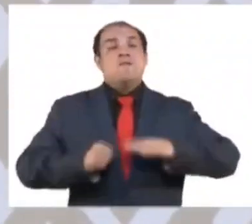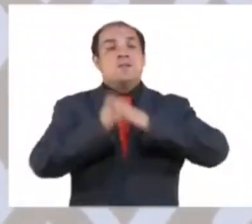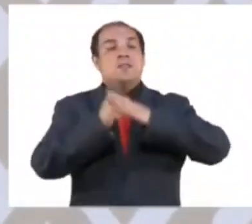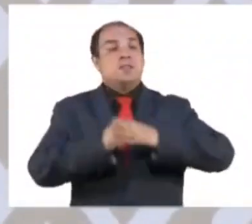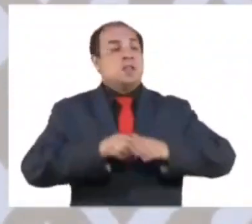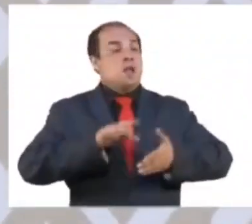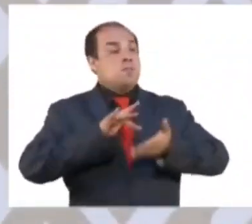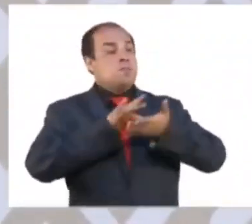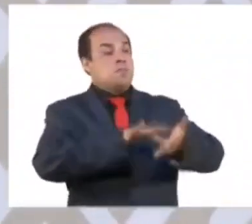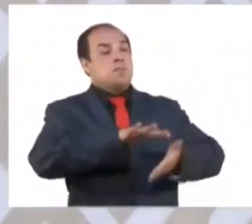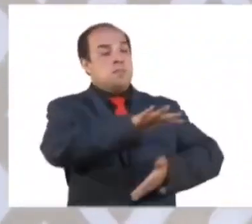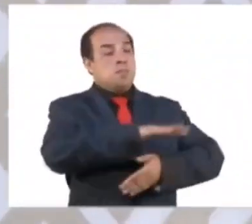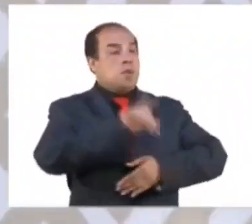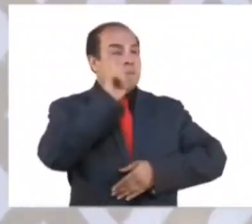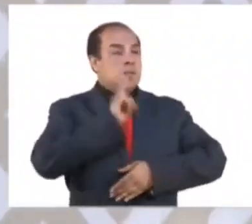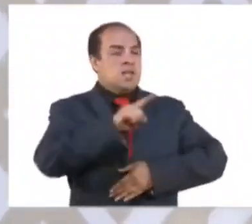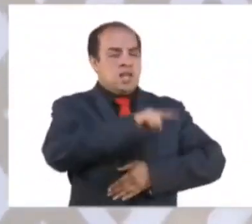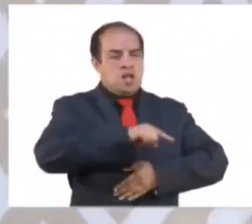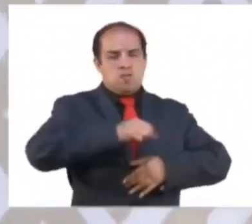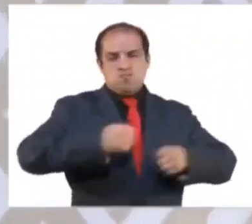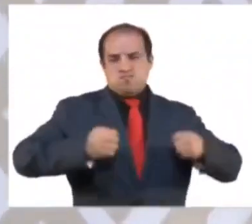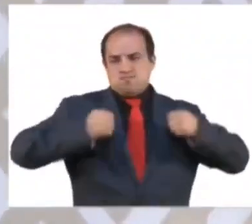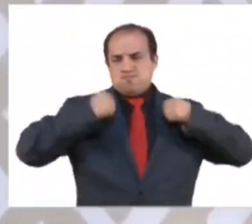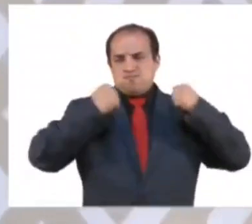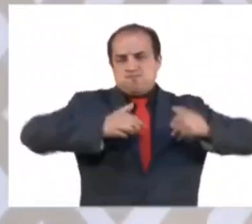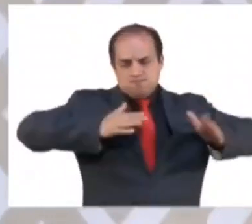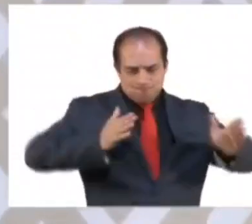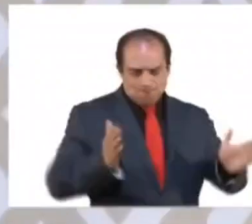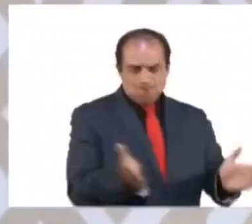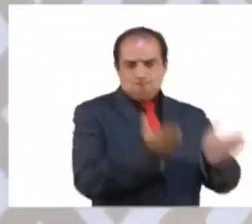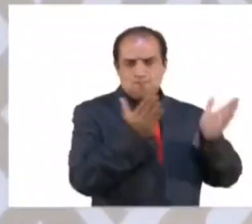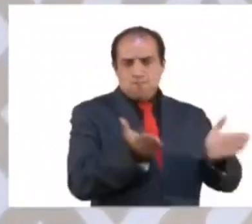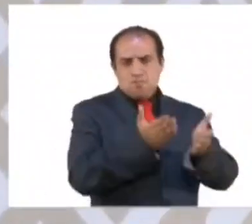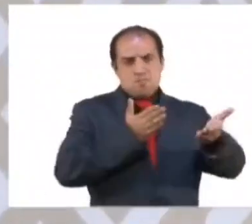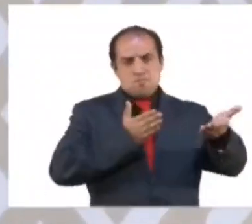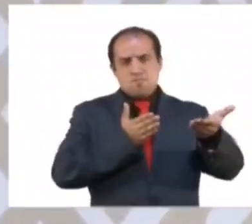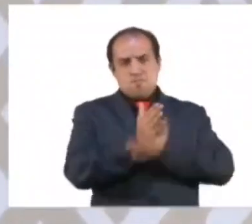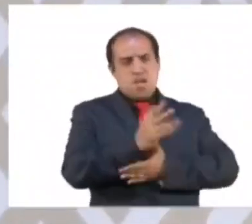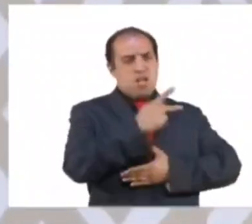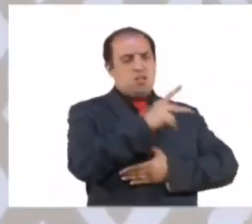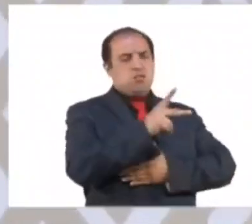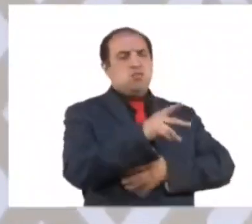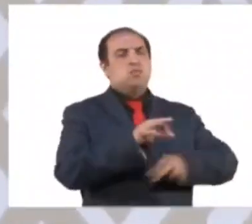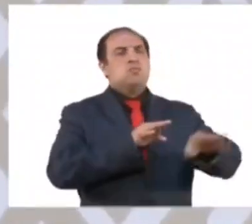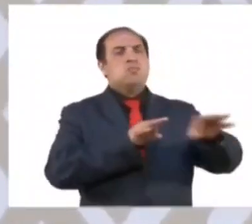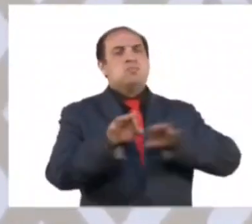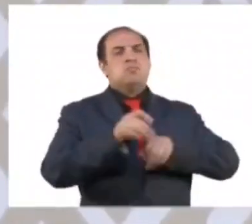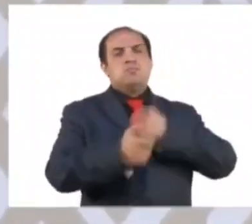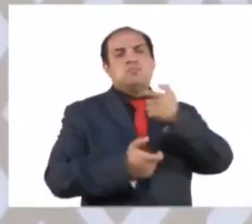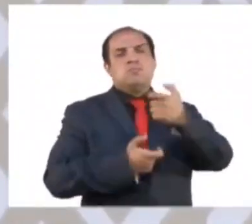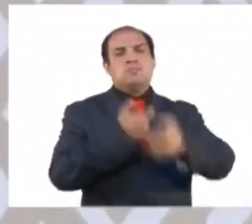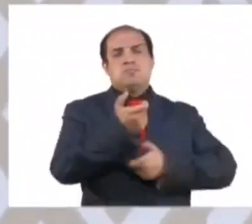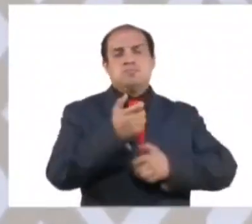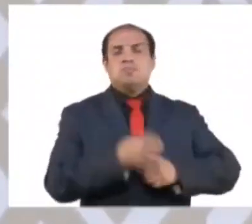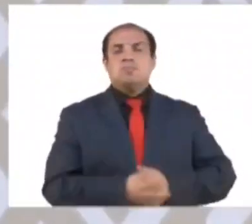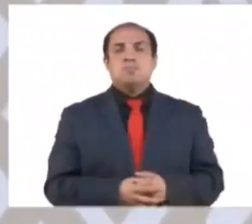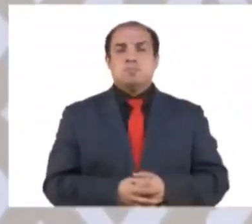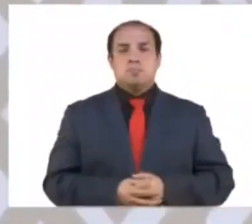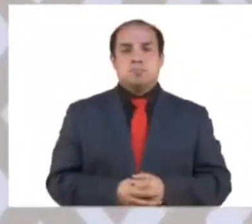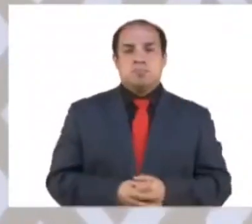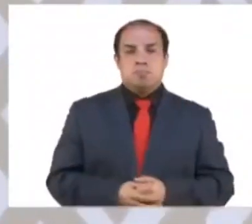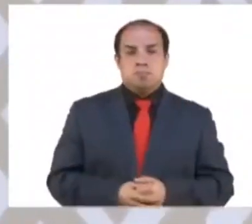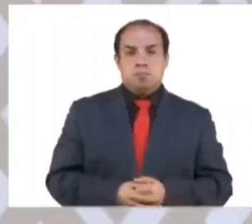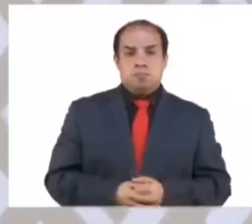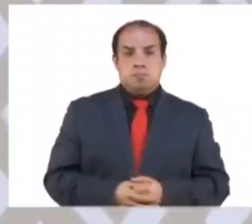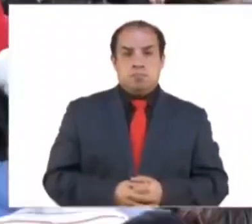las mujeres, empoderarlas e impulsarlas y que salgan adelante en su actividad económica. Así es que es